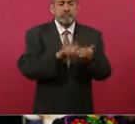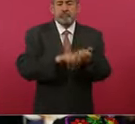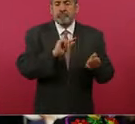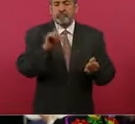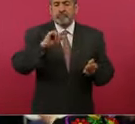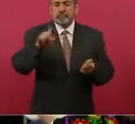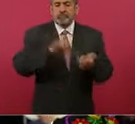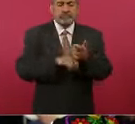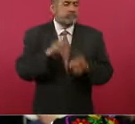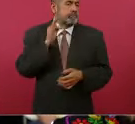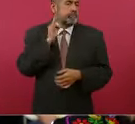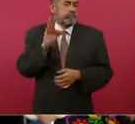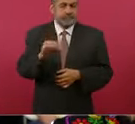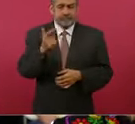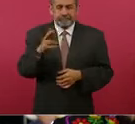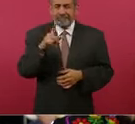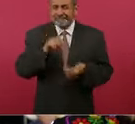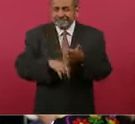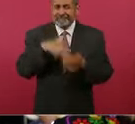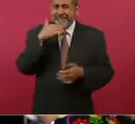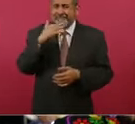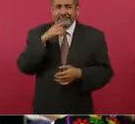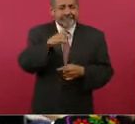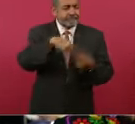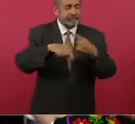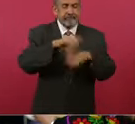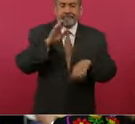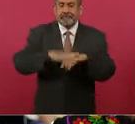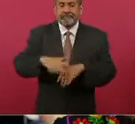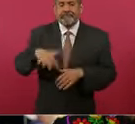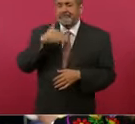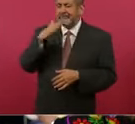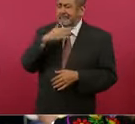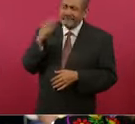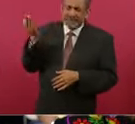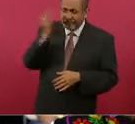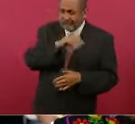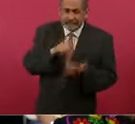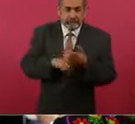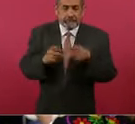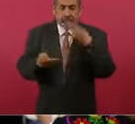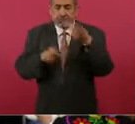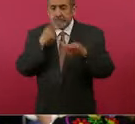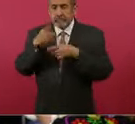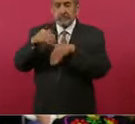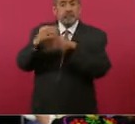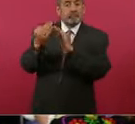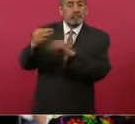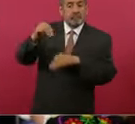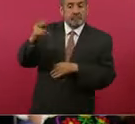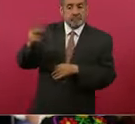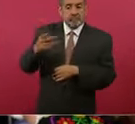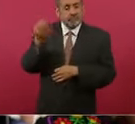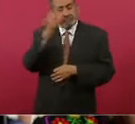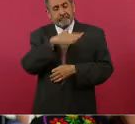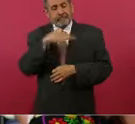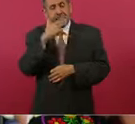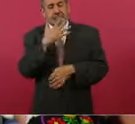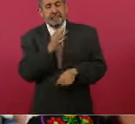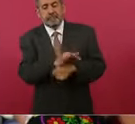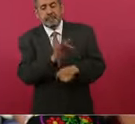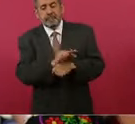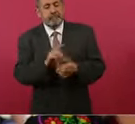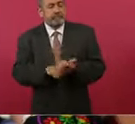en la Fiscalía General de la República, todo más el fraude procesal y falsedad en declaraciones ante el MP que los encubrió en la